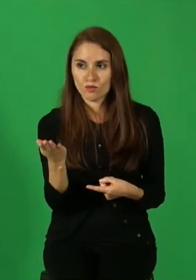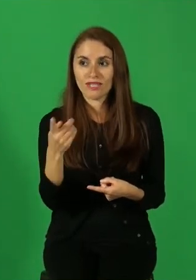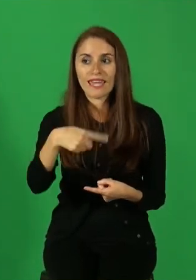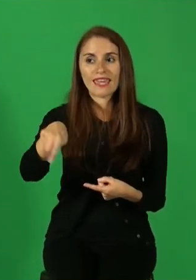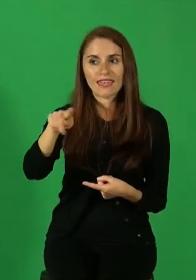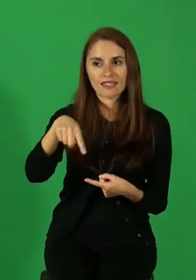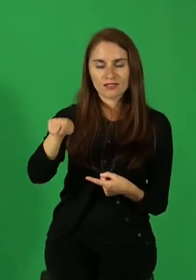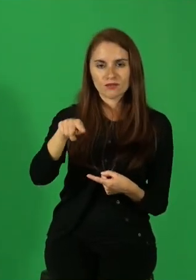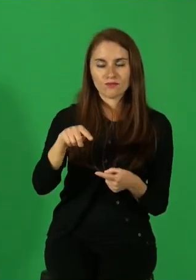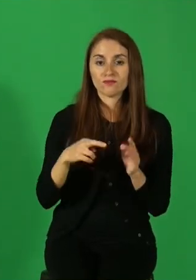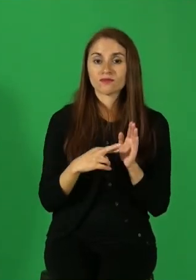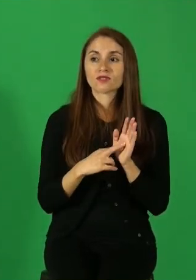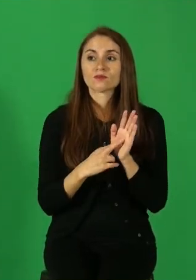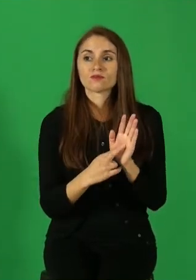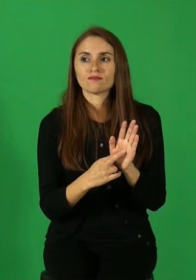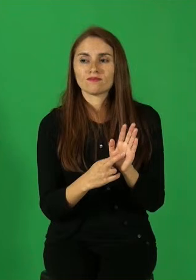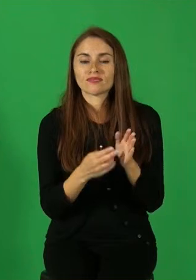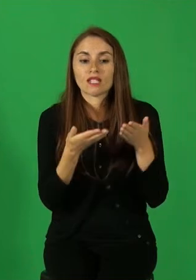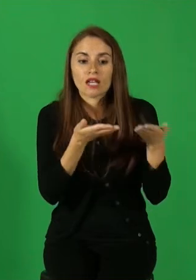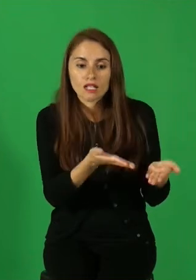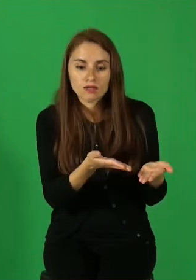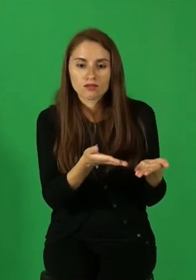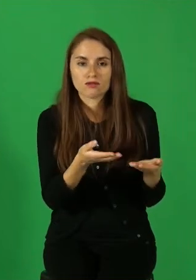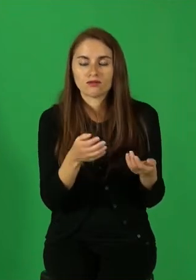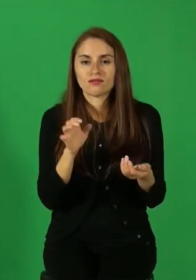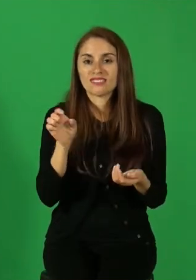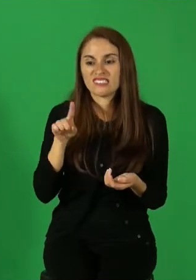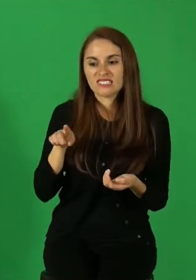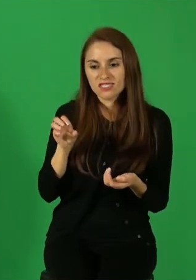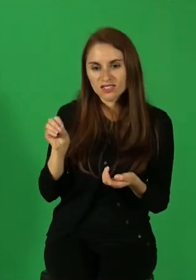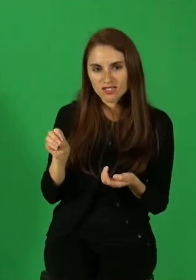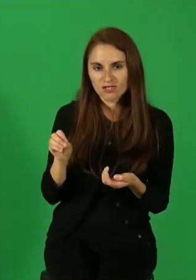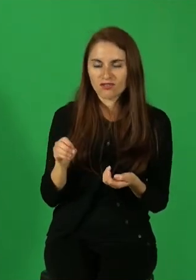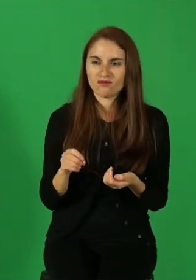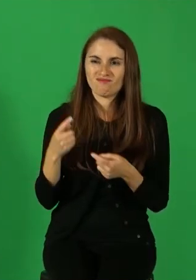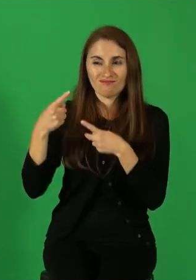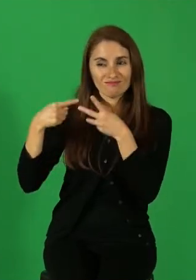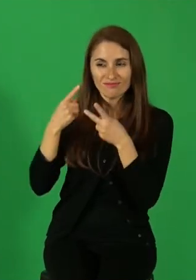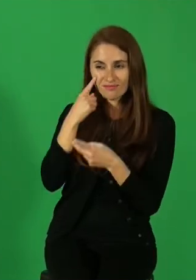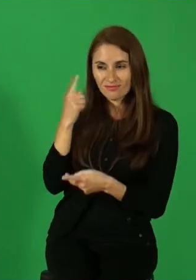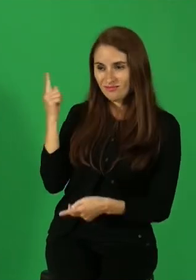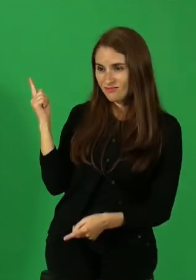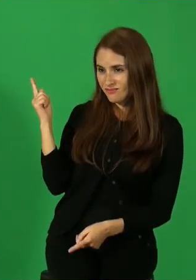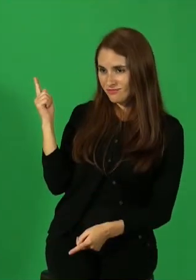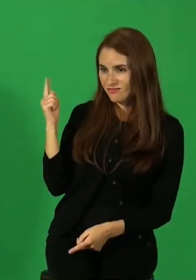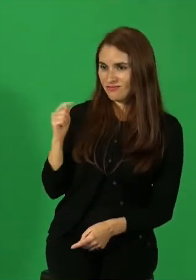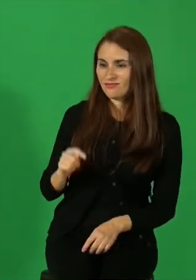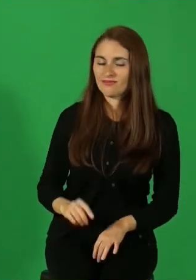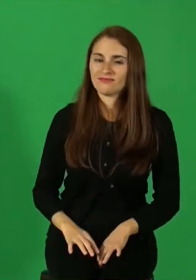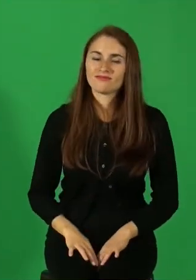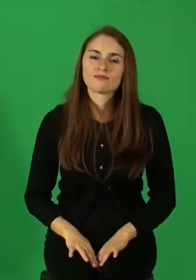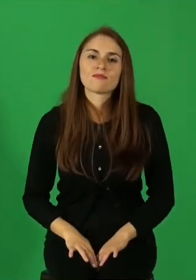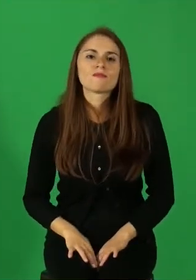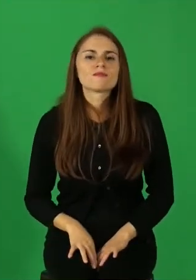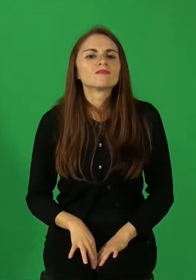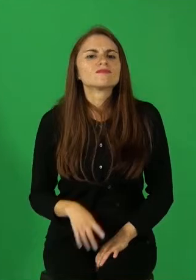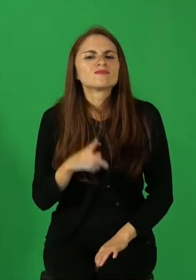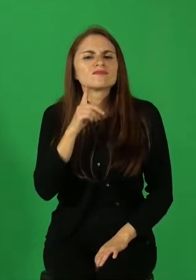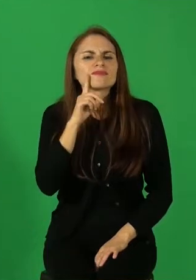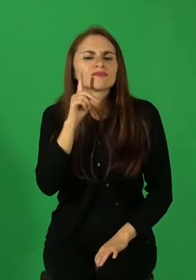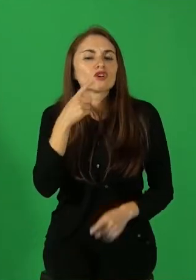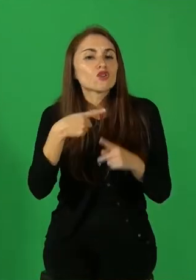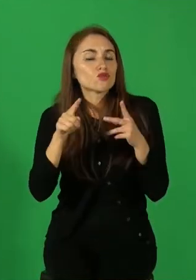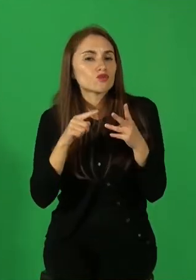están los mostrativos, esto, eso, esa, eso, aquello. los relativos, qué,